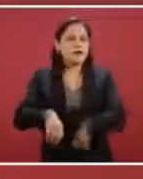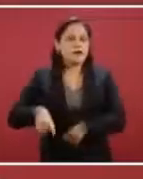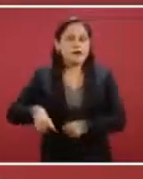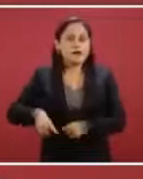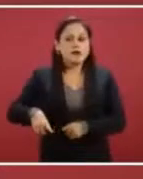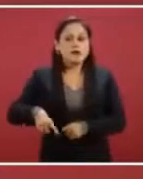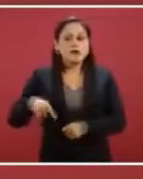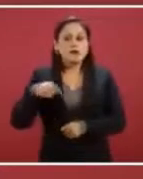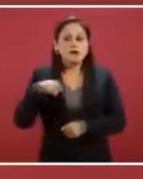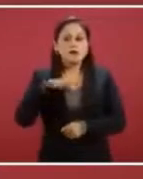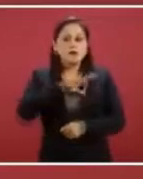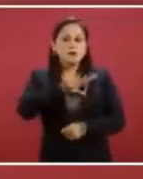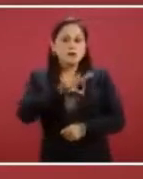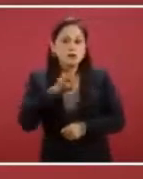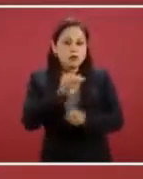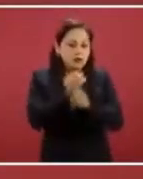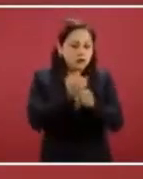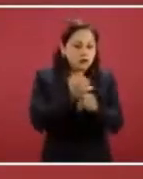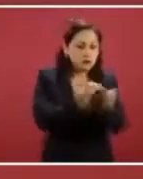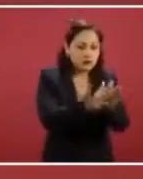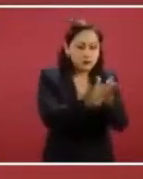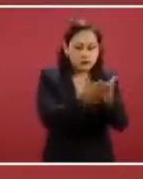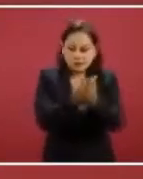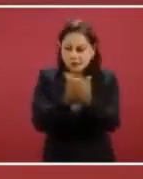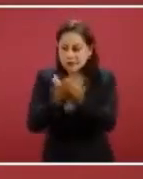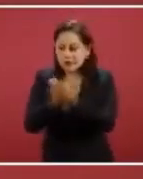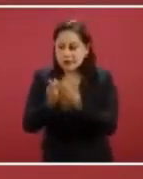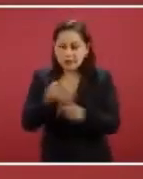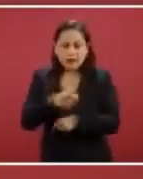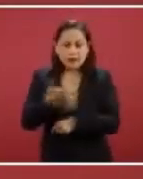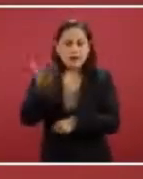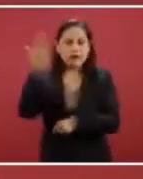Entonces tengo una carta